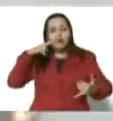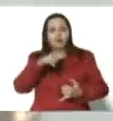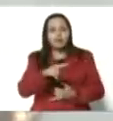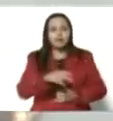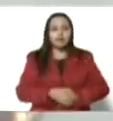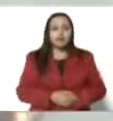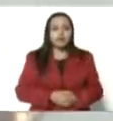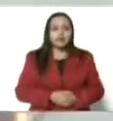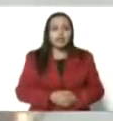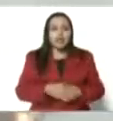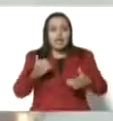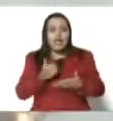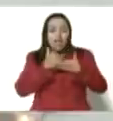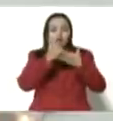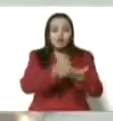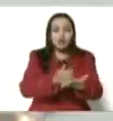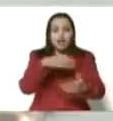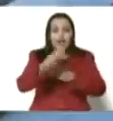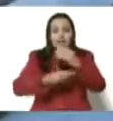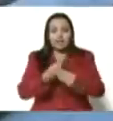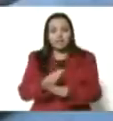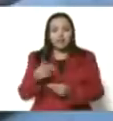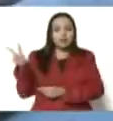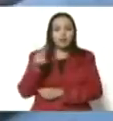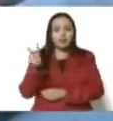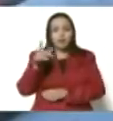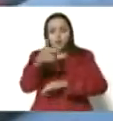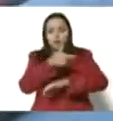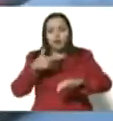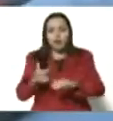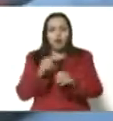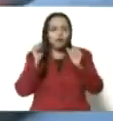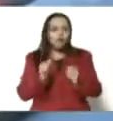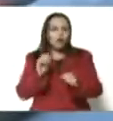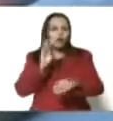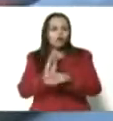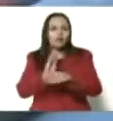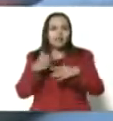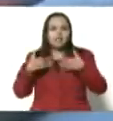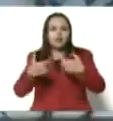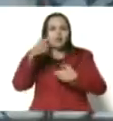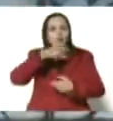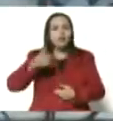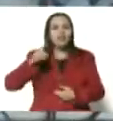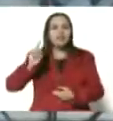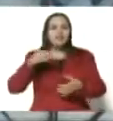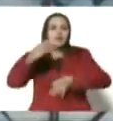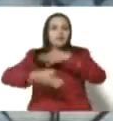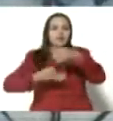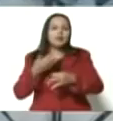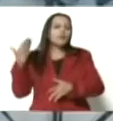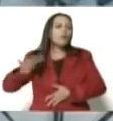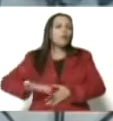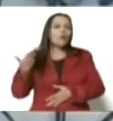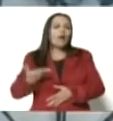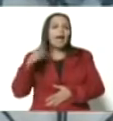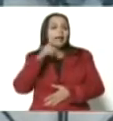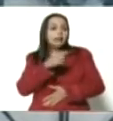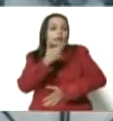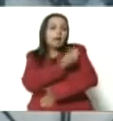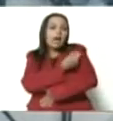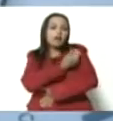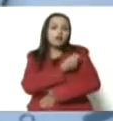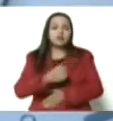por parte del gobierno venezolano para garantizar la salud de la población. Además, destacaba lo que es la importancia de esta vacuna a